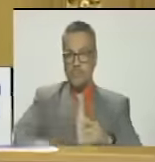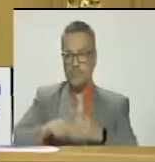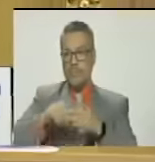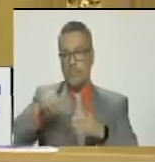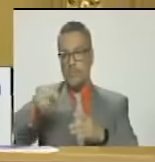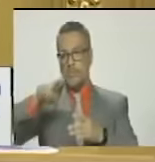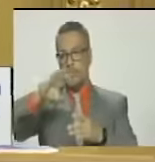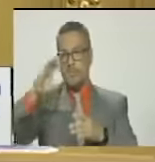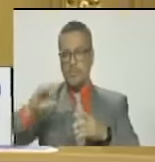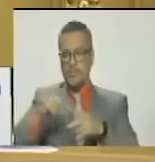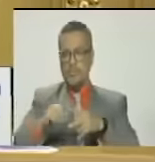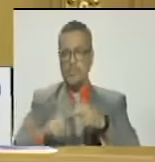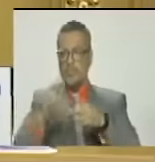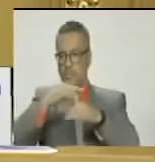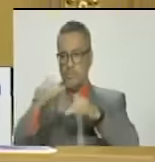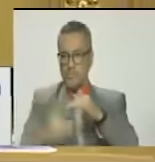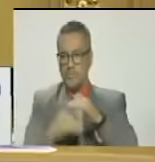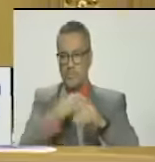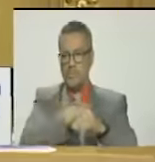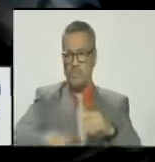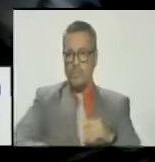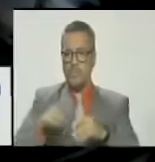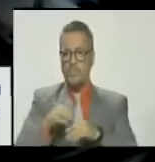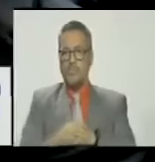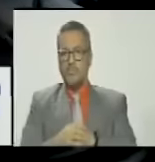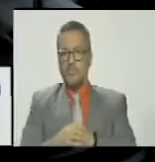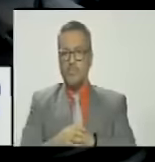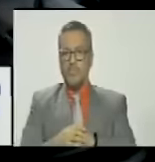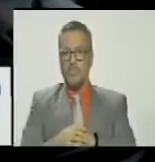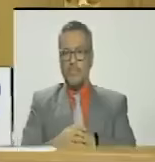América Pérez, segunda vicepresidente,